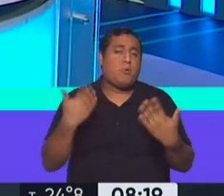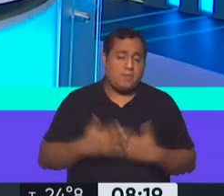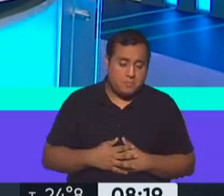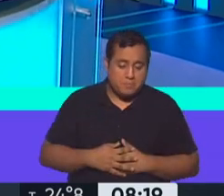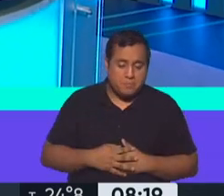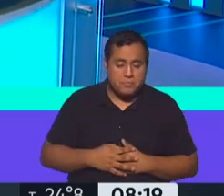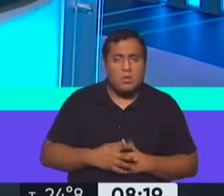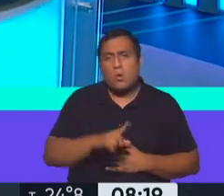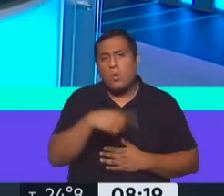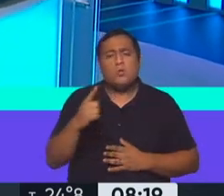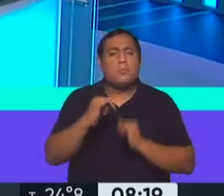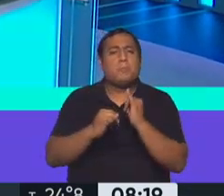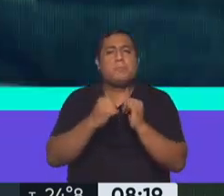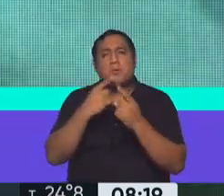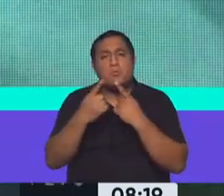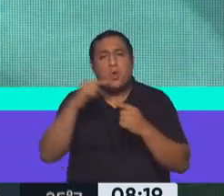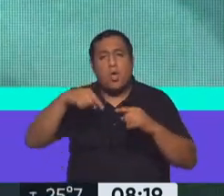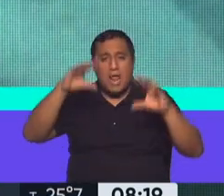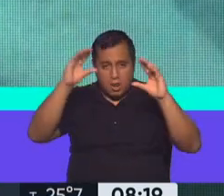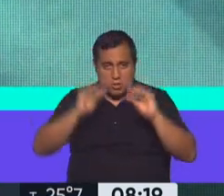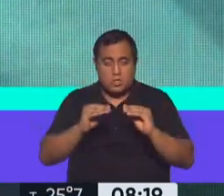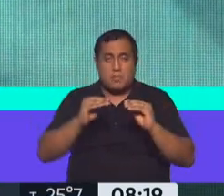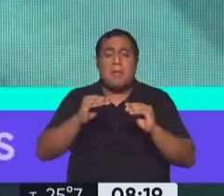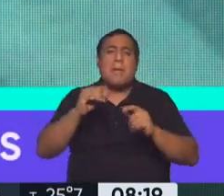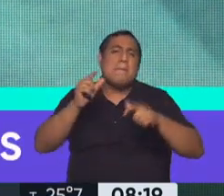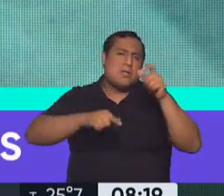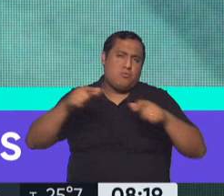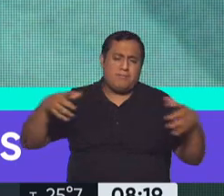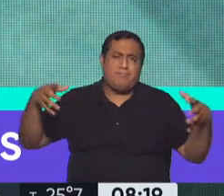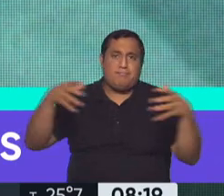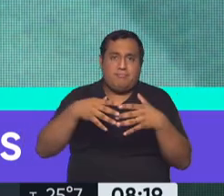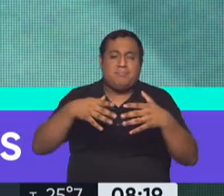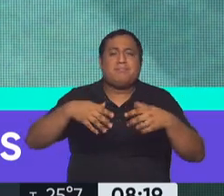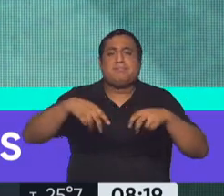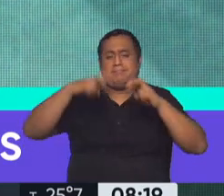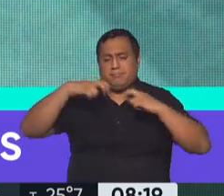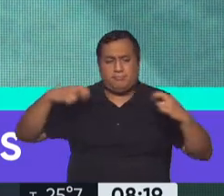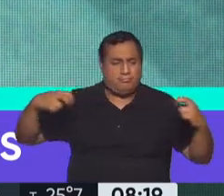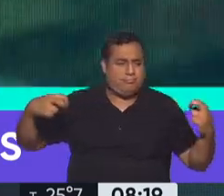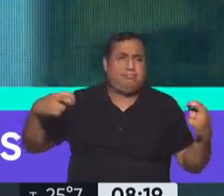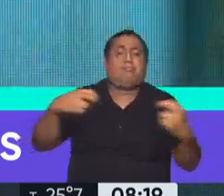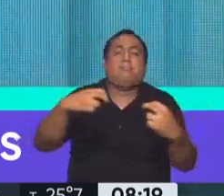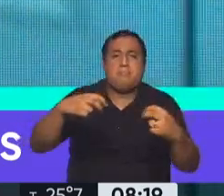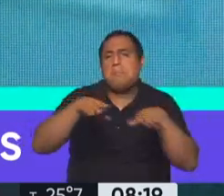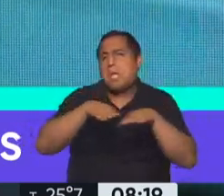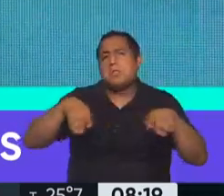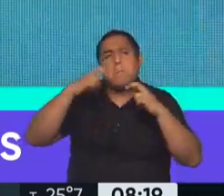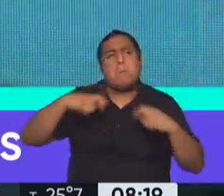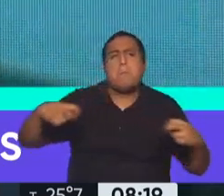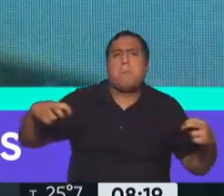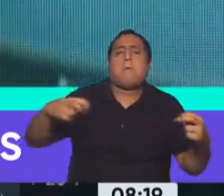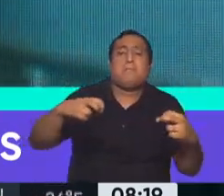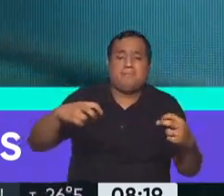en lo práctico a ver esta noche personas reunidas alrededor de una mesa sentada a la mesa justamente con la